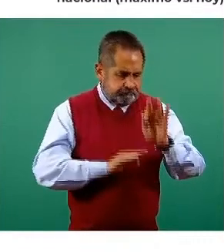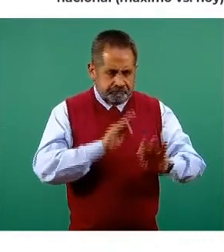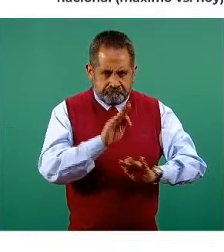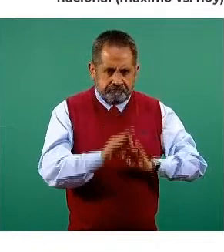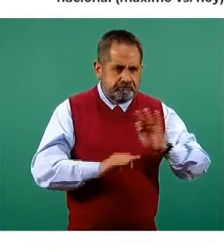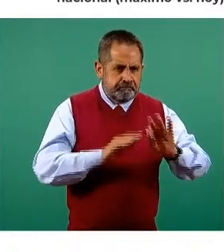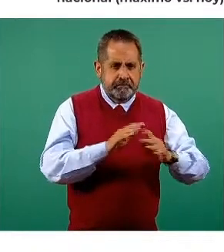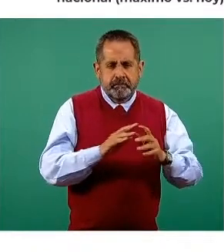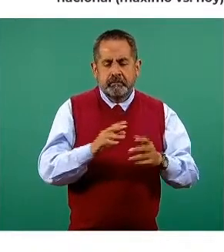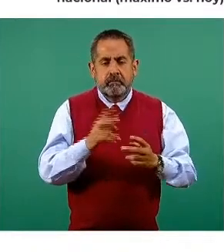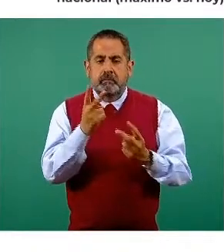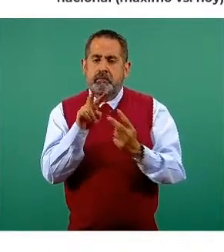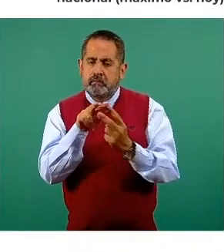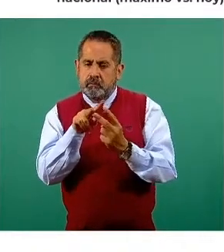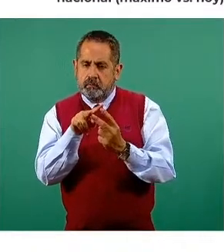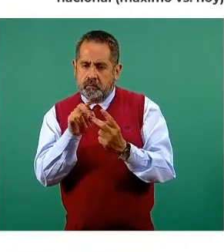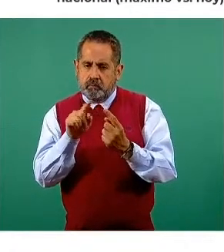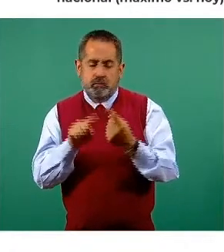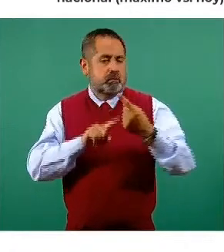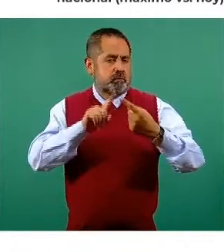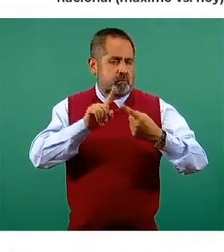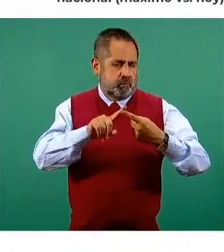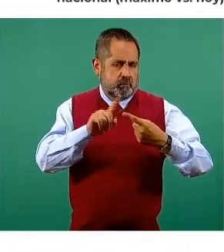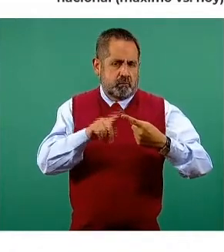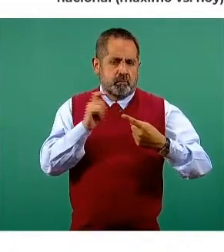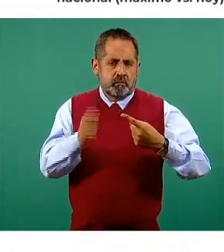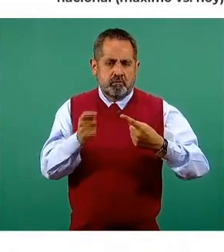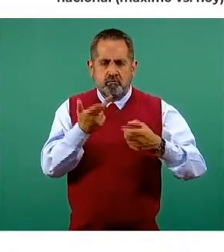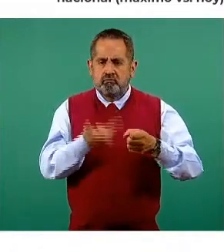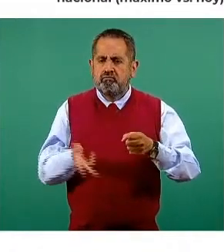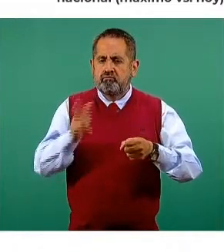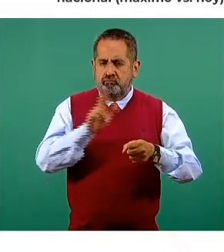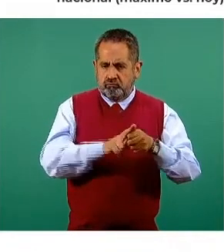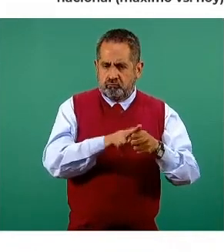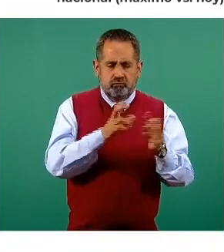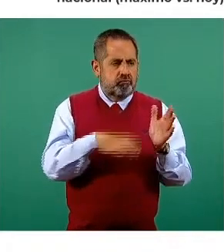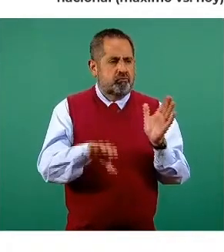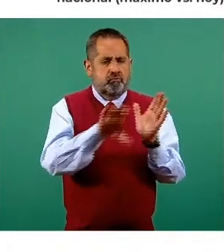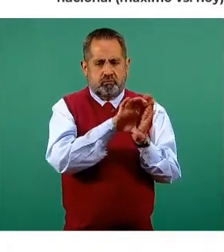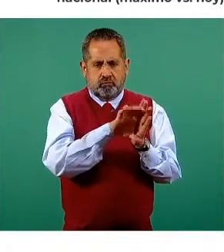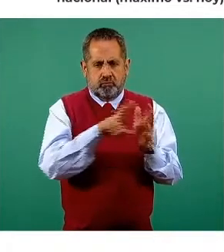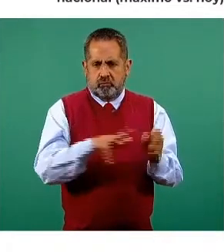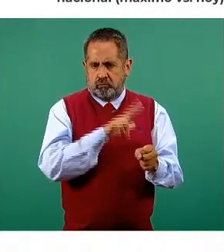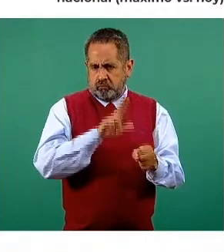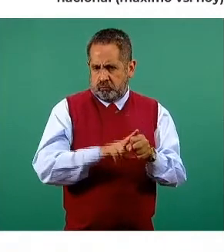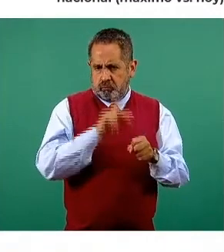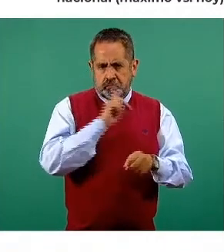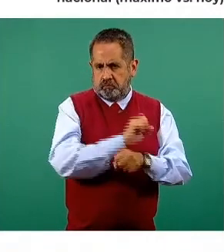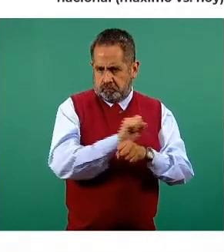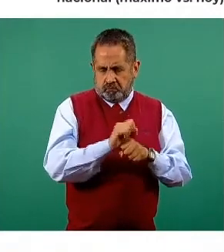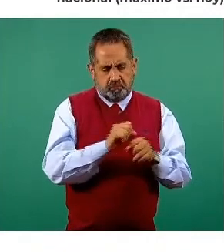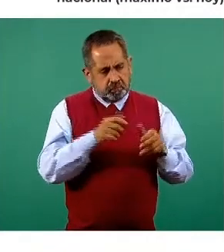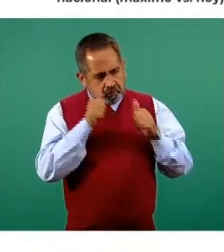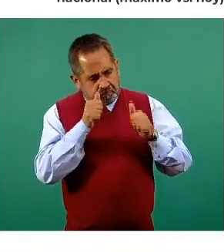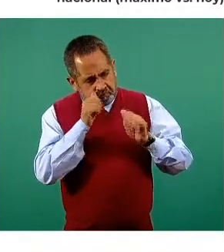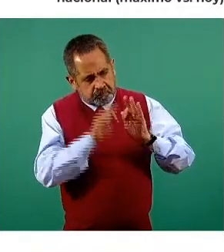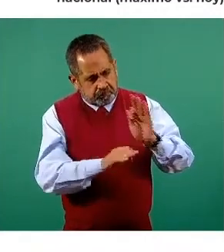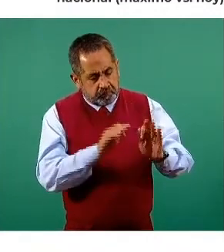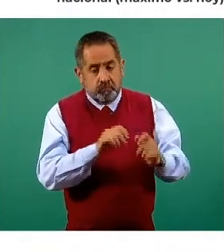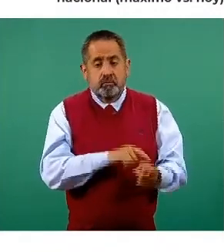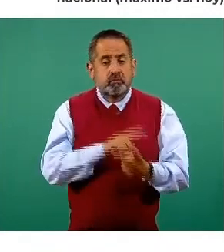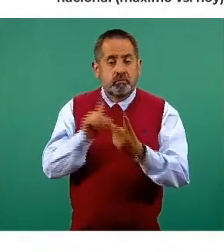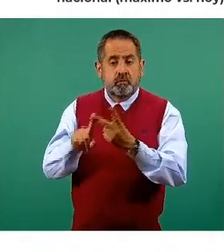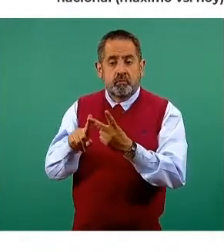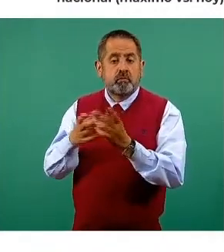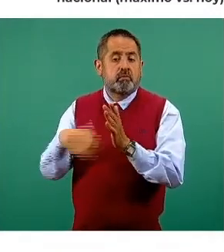cual puede ser de dos tipos: una hospitalización en una cama general y una hospitalización en una cama que